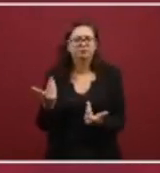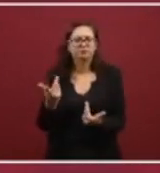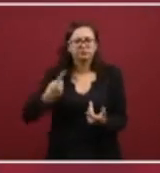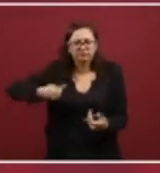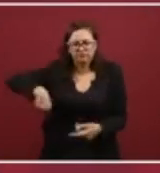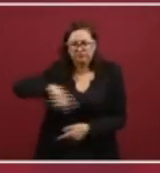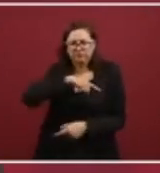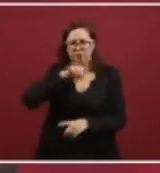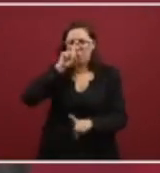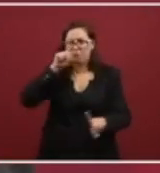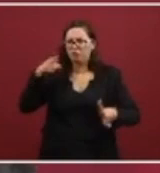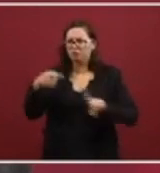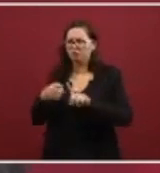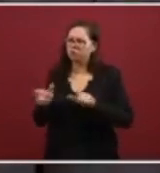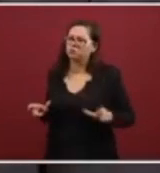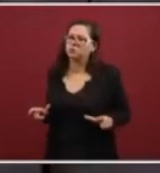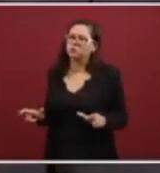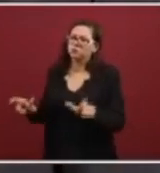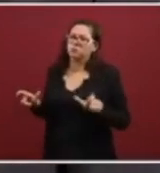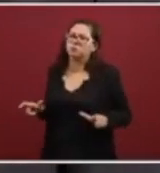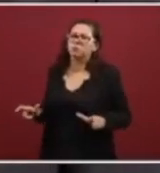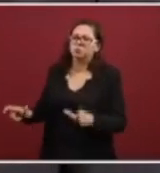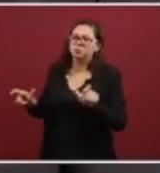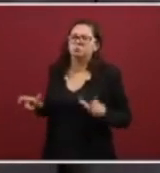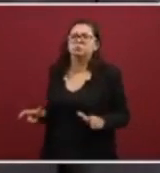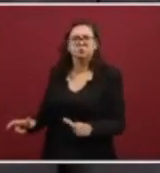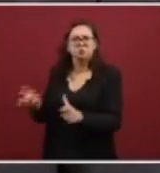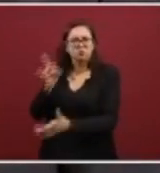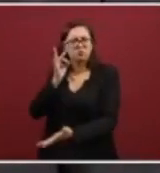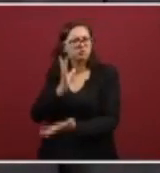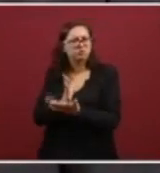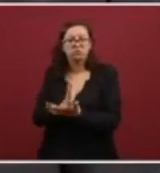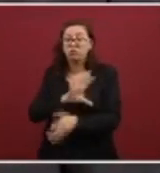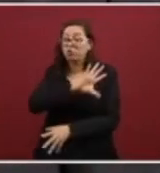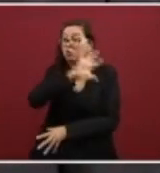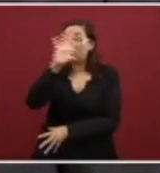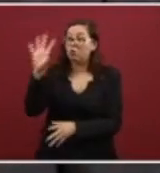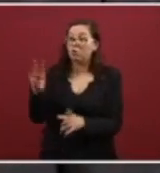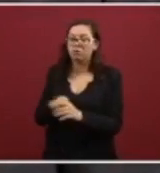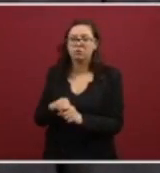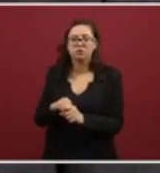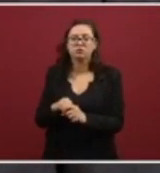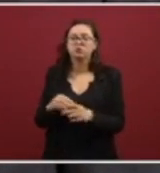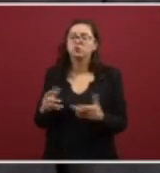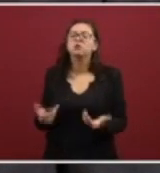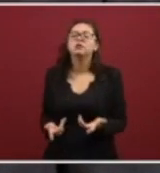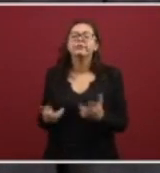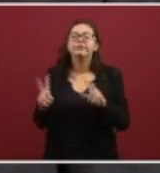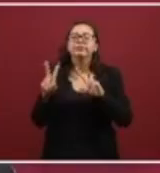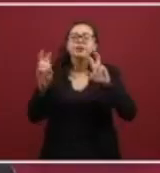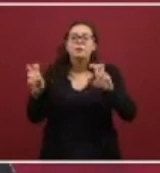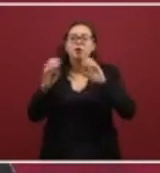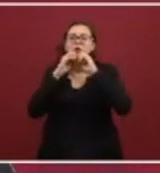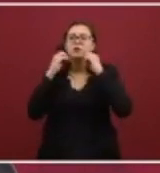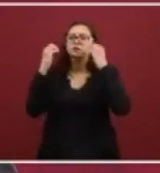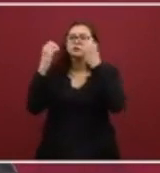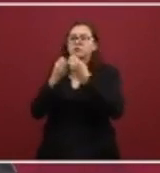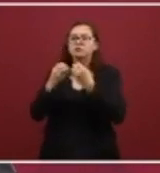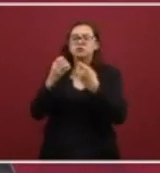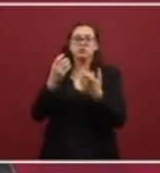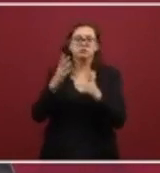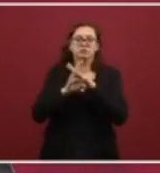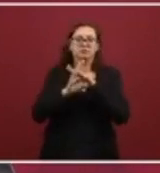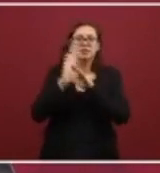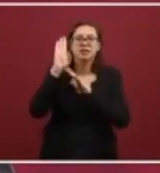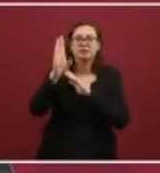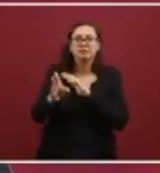contención, es un enfoque más complejo. Vamos a hablar con muchas organizaciones de migrantes para que nos ayuden, para